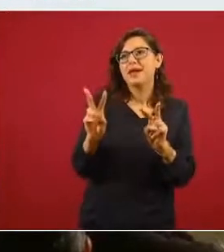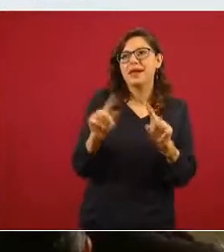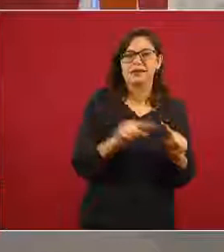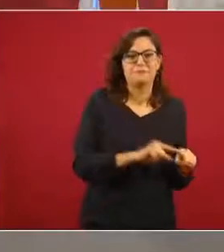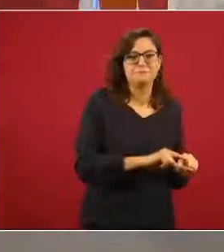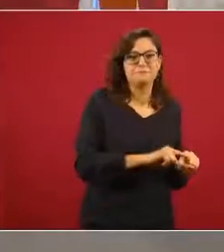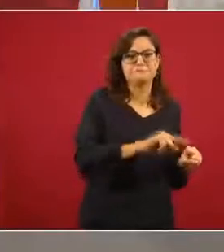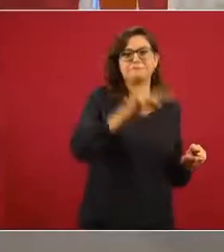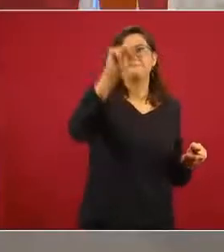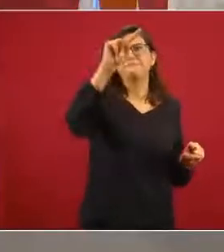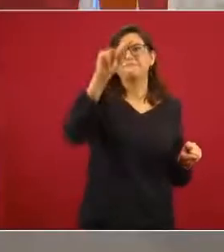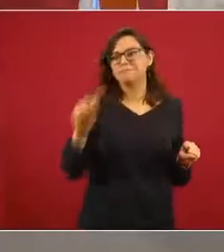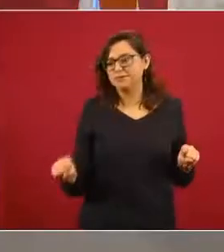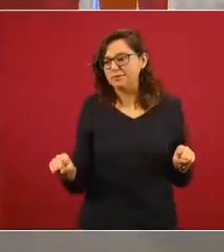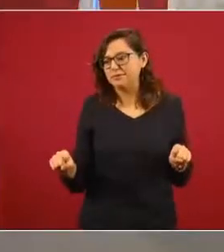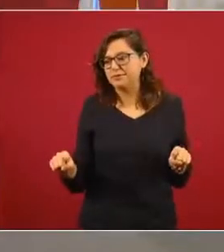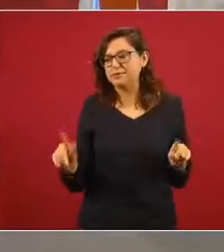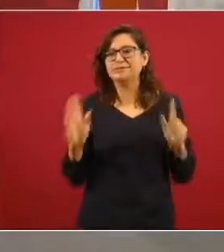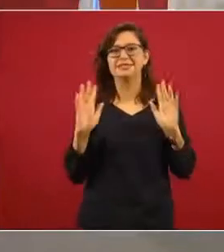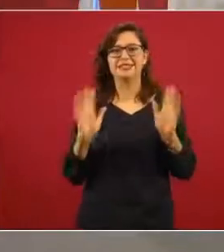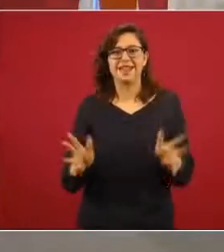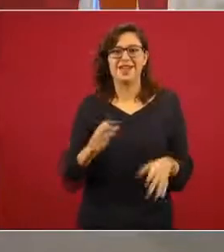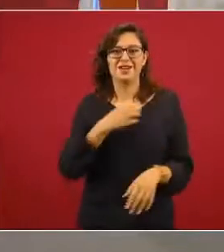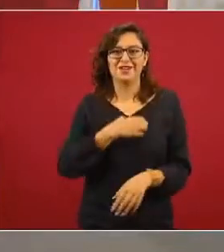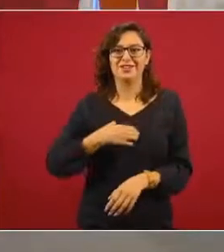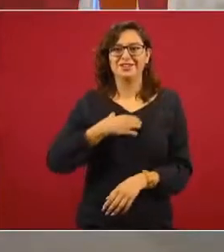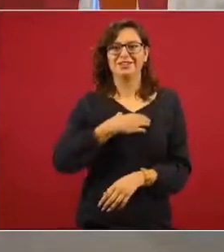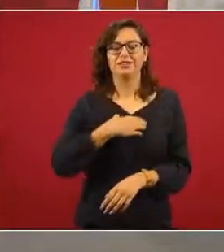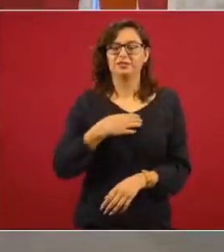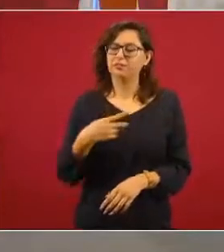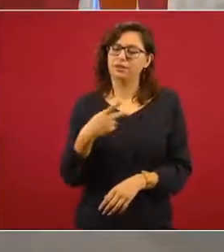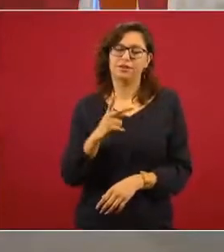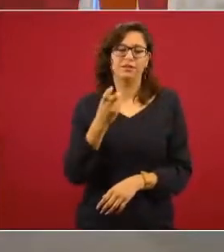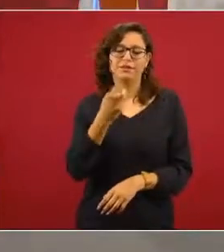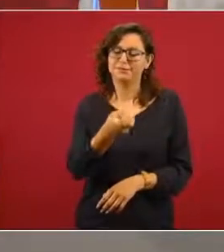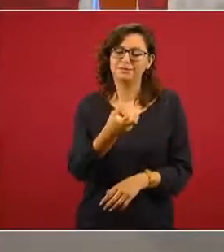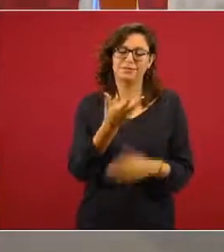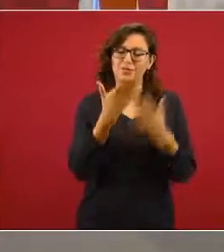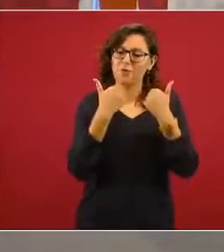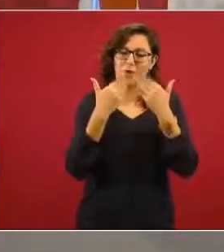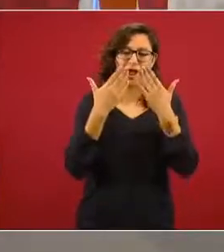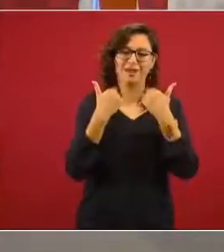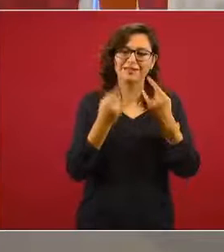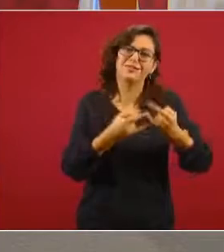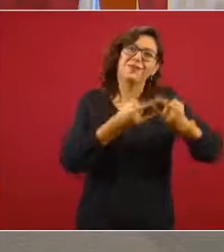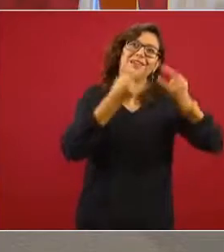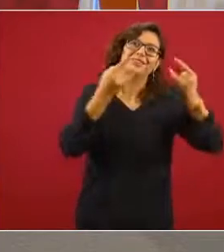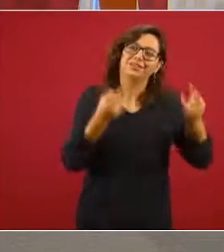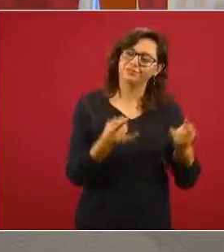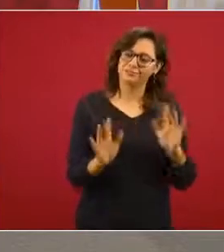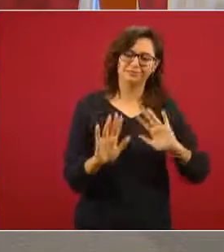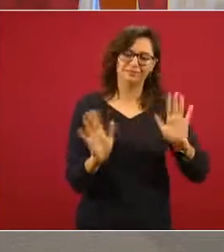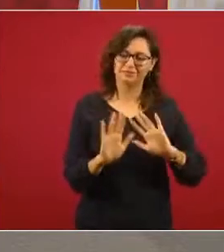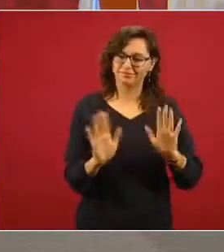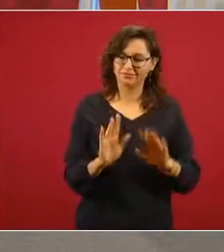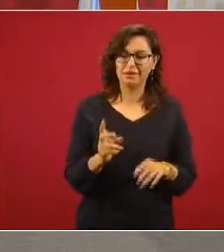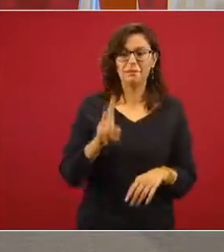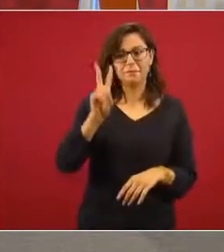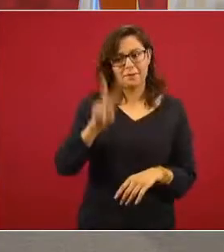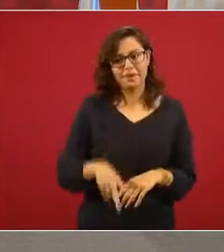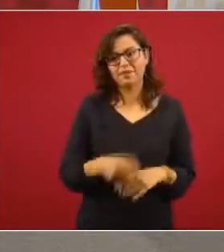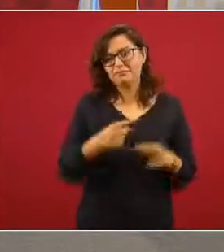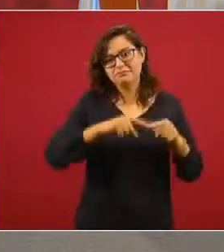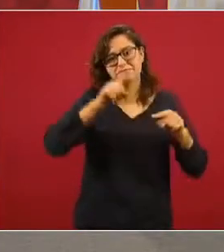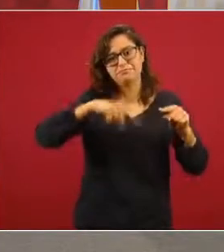acmé, un solo pico, no funciona así. La siguiente. En el caso de Durango, también la ocupación hospitalaria ha